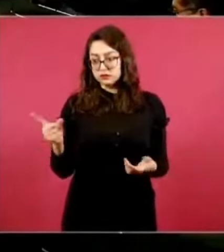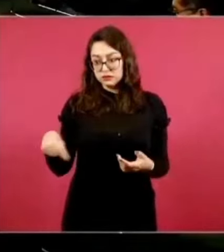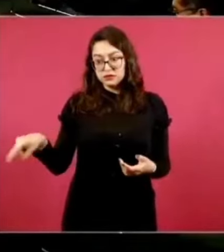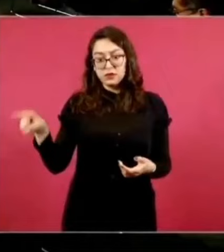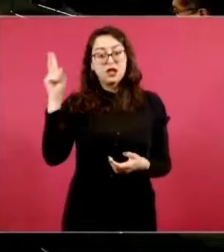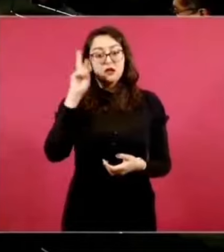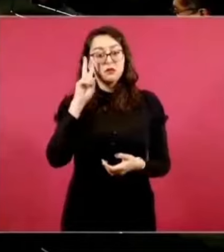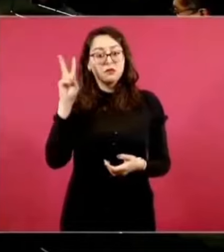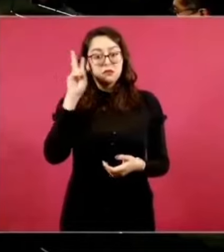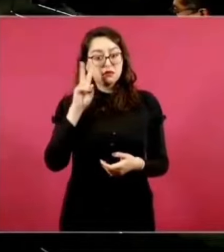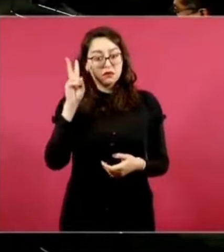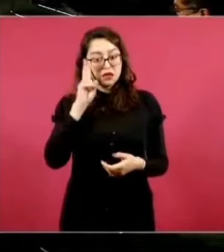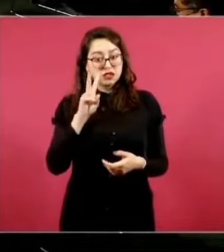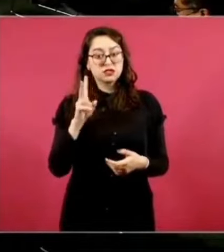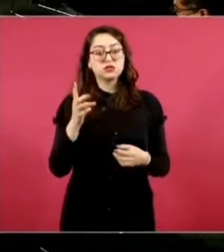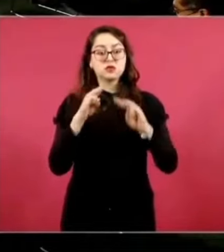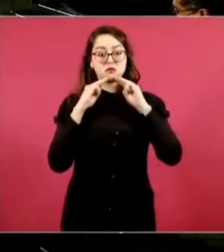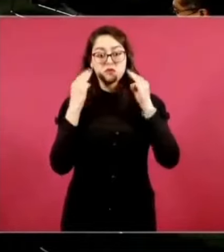drogadicción y de la delincuencia?